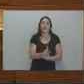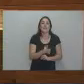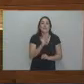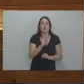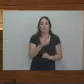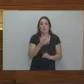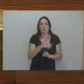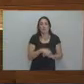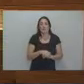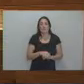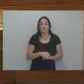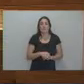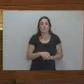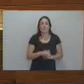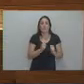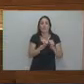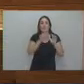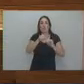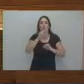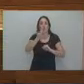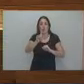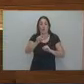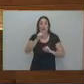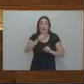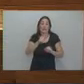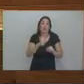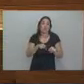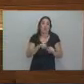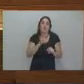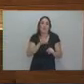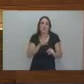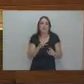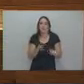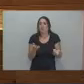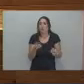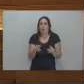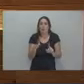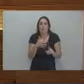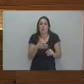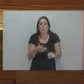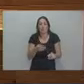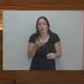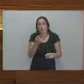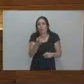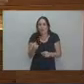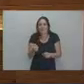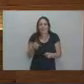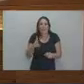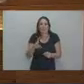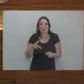65. Nadie puede pensar que estamos en un país excesivamente violento que requiere un recorte de derechos, y recorte de derechos vinculados a